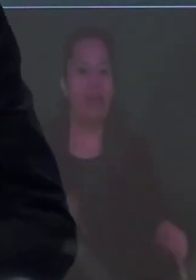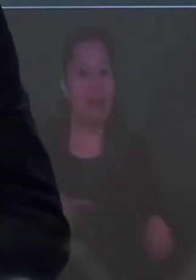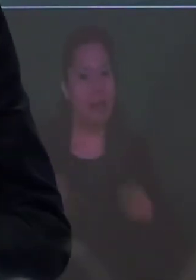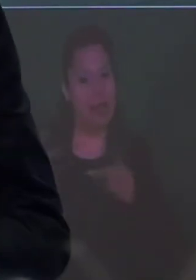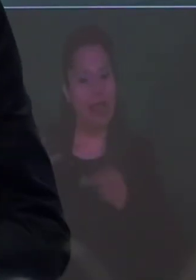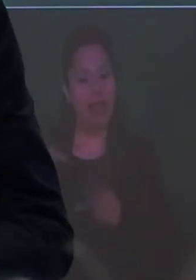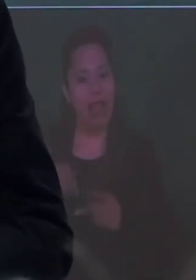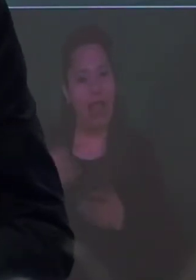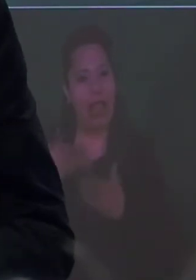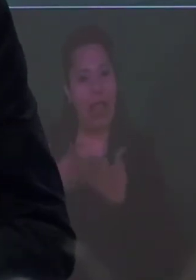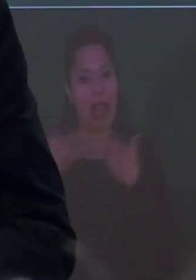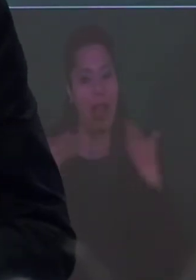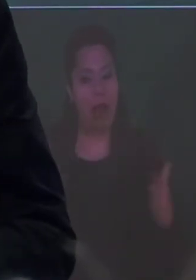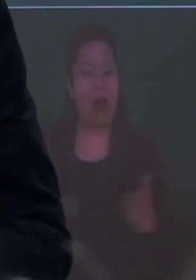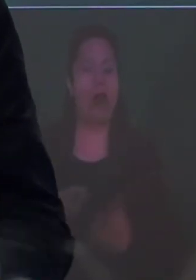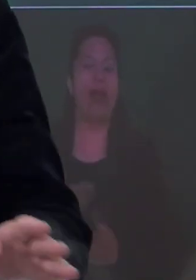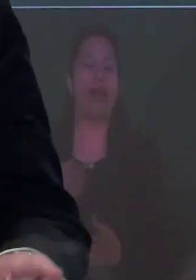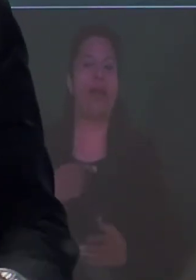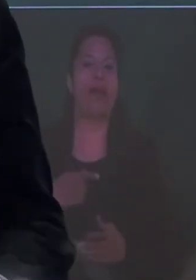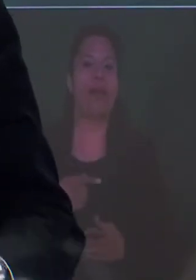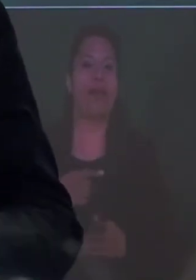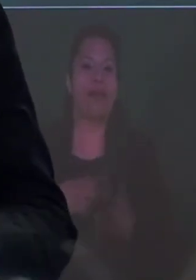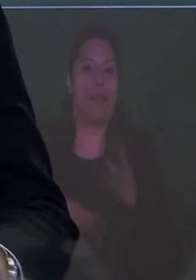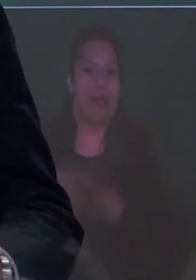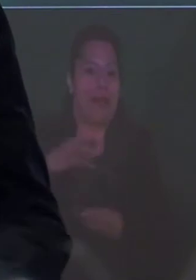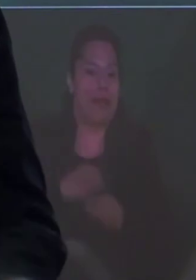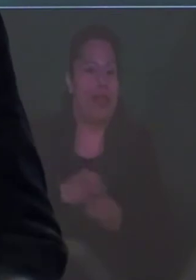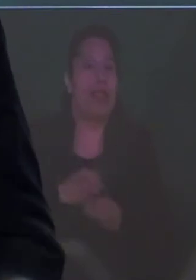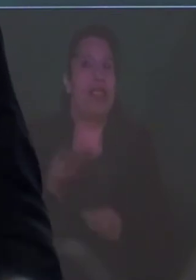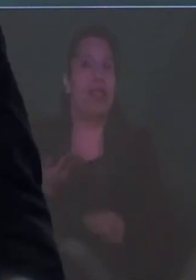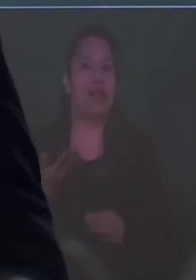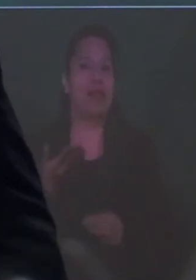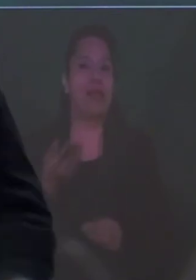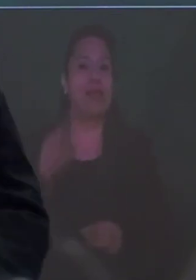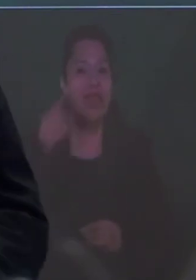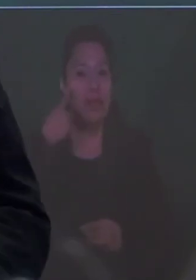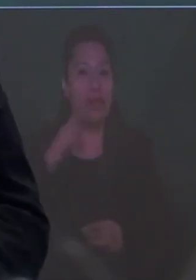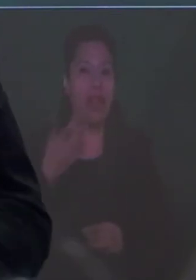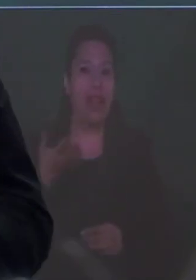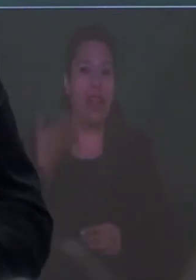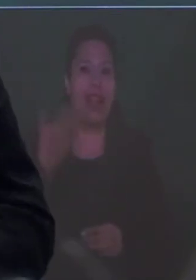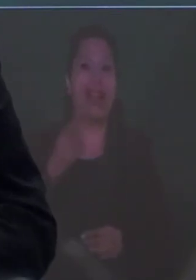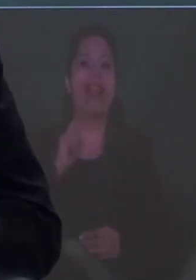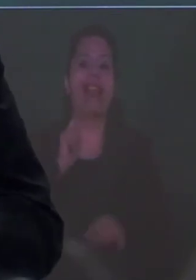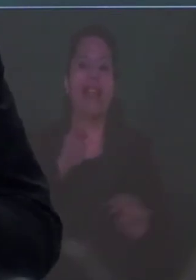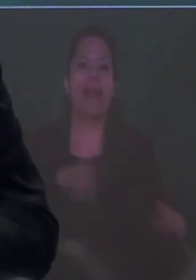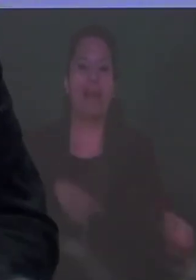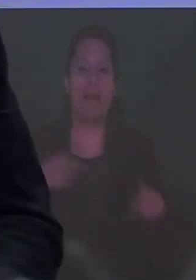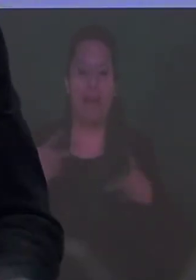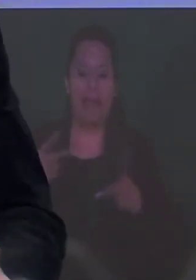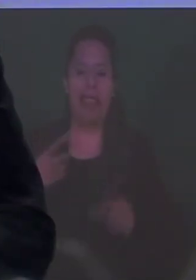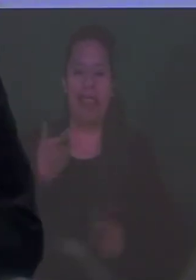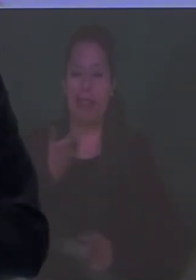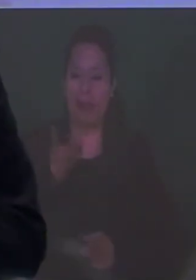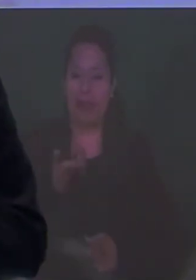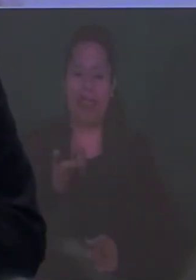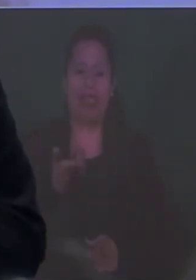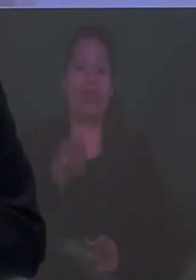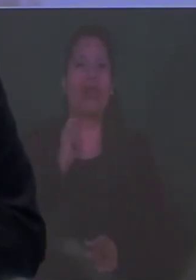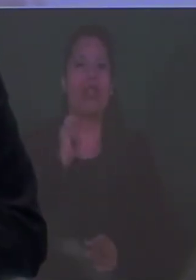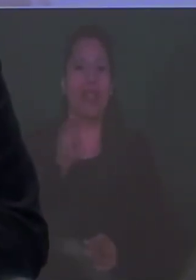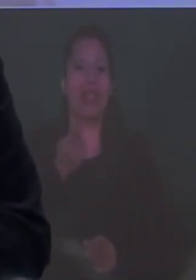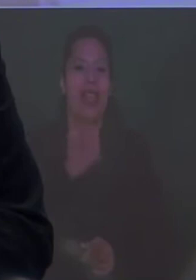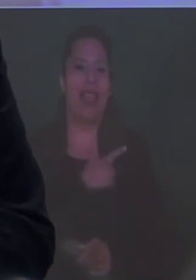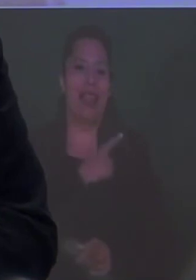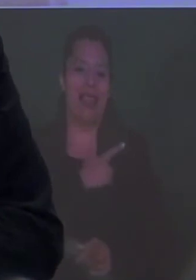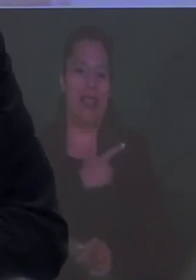legisladores panistas la división interna en el pri y todo lo que viene como si se tratara de una